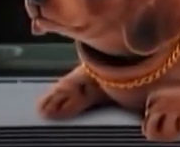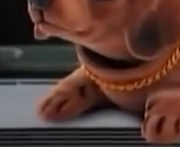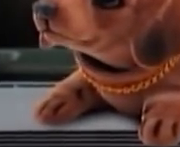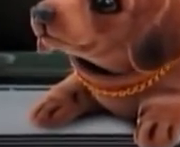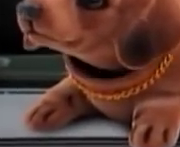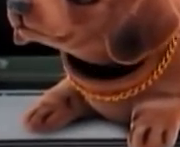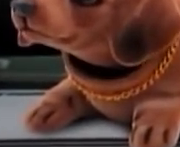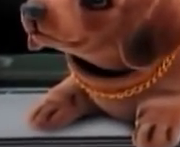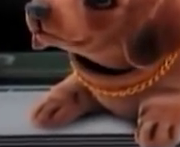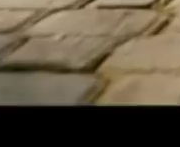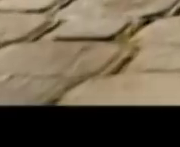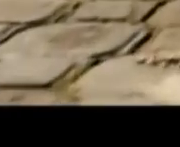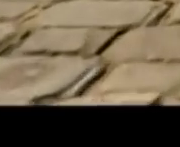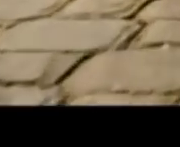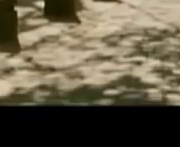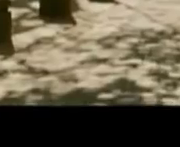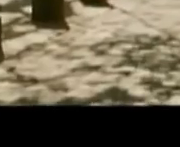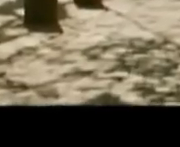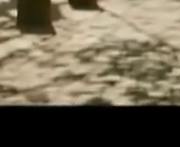45, Canal 1.